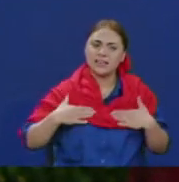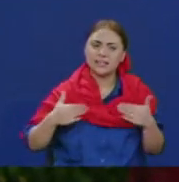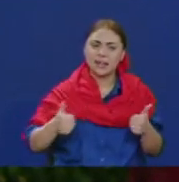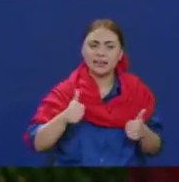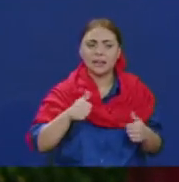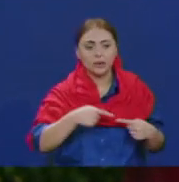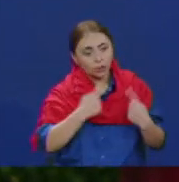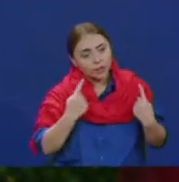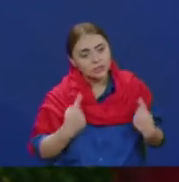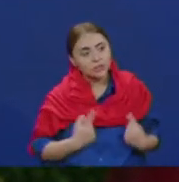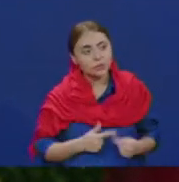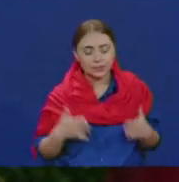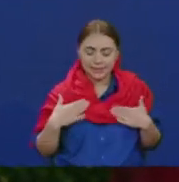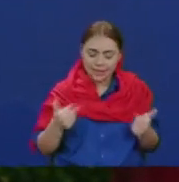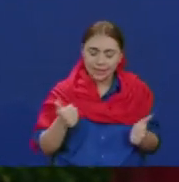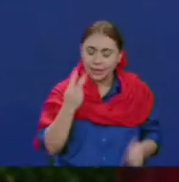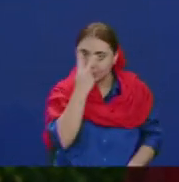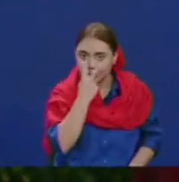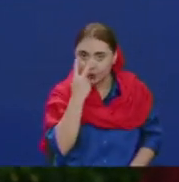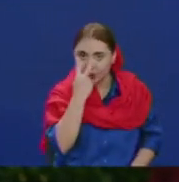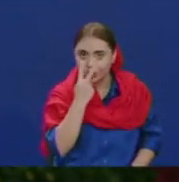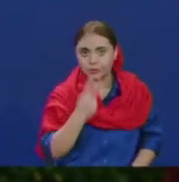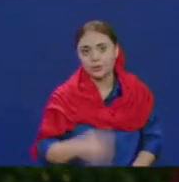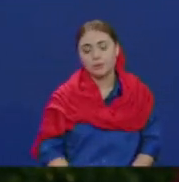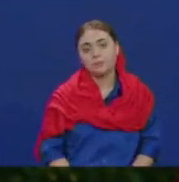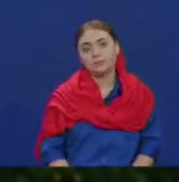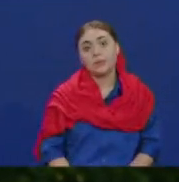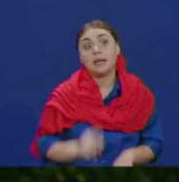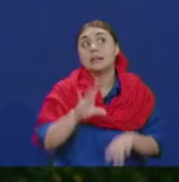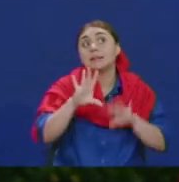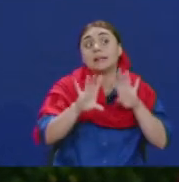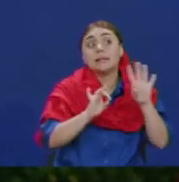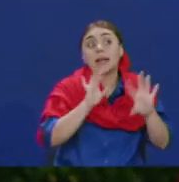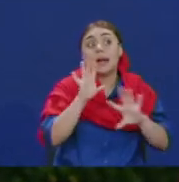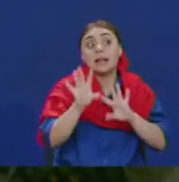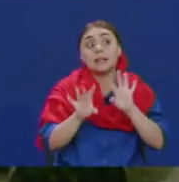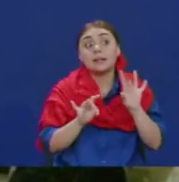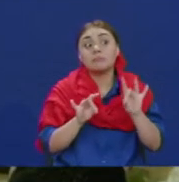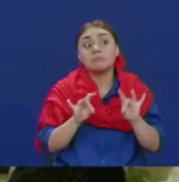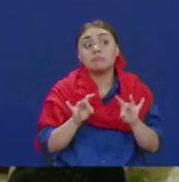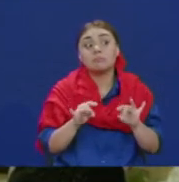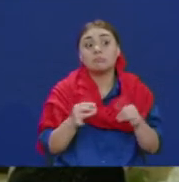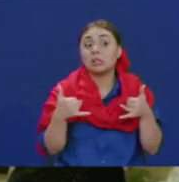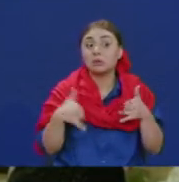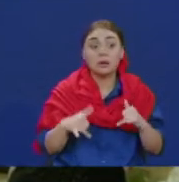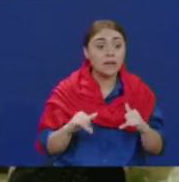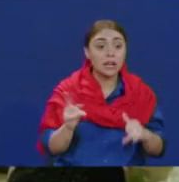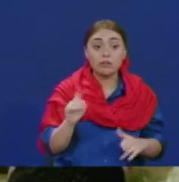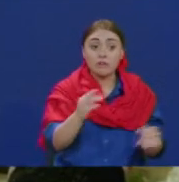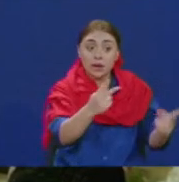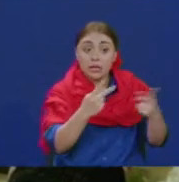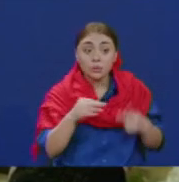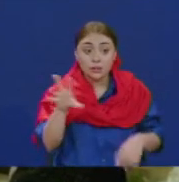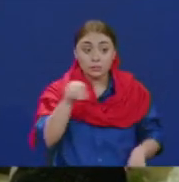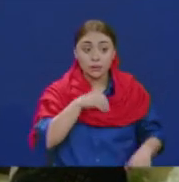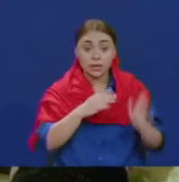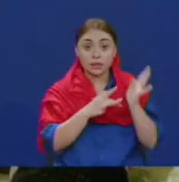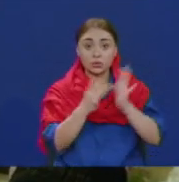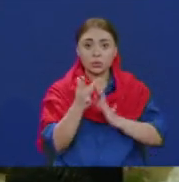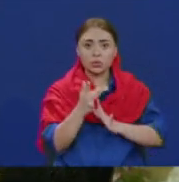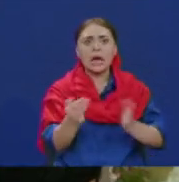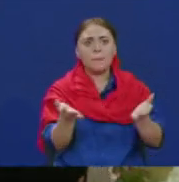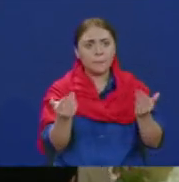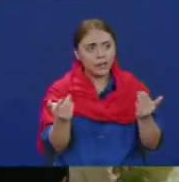nuestras mentes, sana nuestros ojos. Así que si hay alguien aquí que todavía no ha recibido a Cristo, este es un momento precioso.